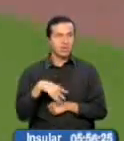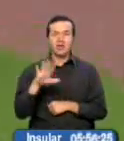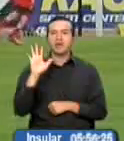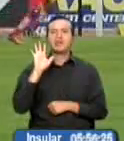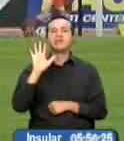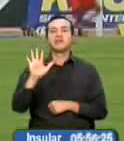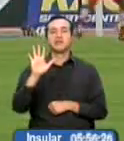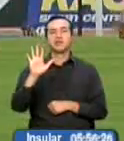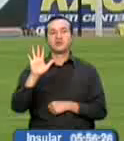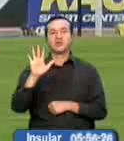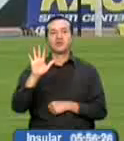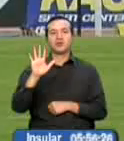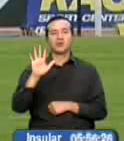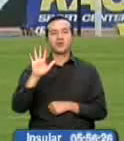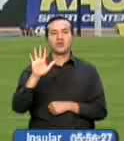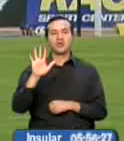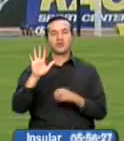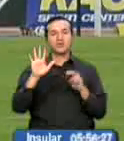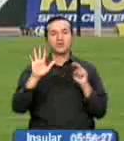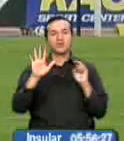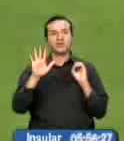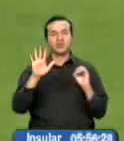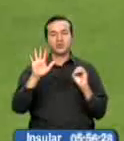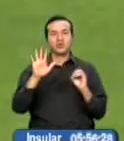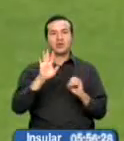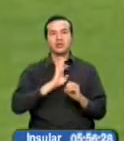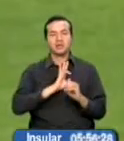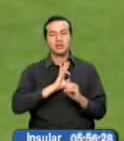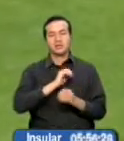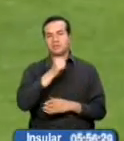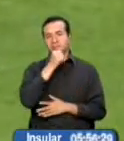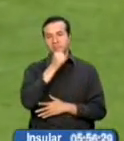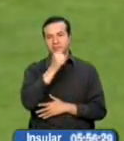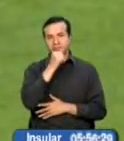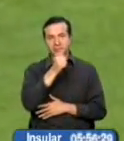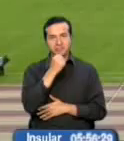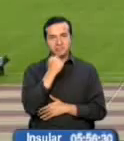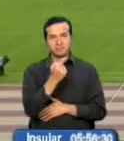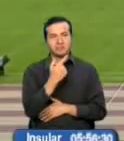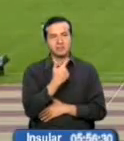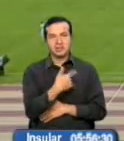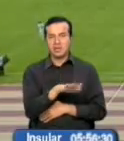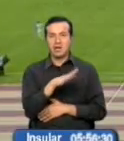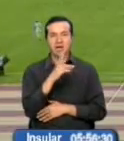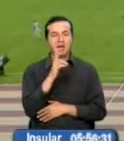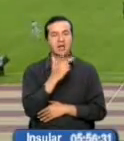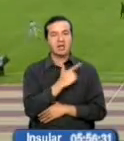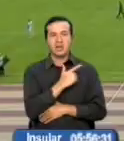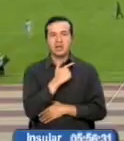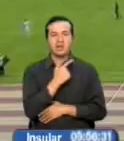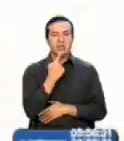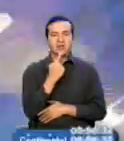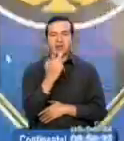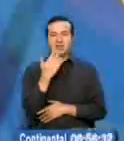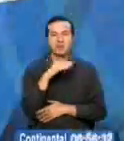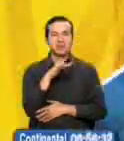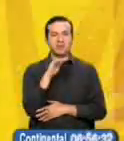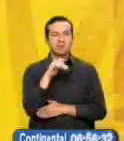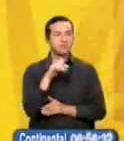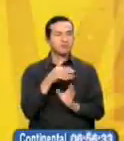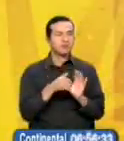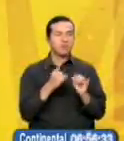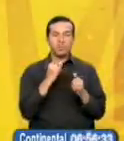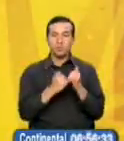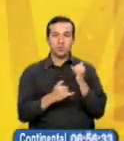quinto para Liga. Alex Darío Aguinaga en la conferencia de prensa prácticamente se despidió de Liga Deportiva Universitaria. Tiene que dirigir, eso sí, el